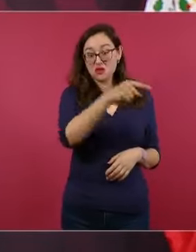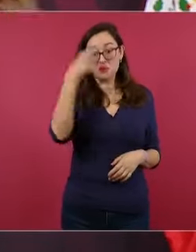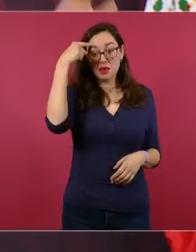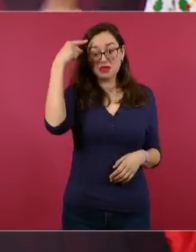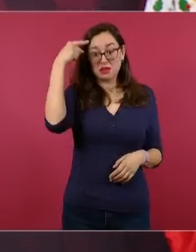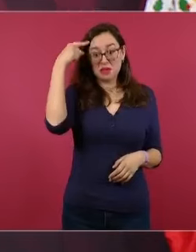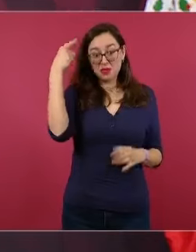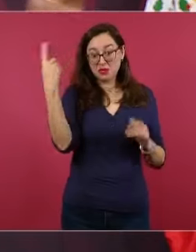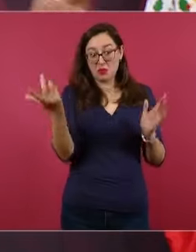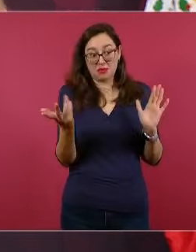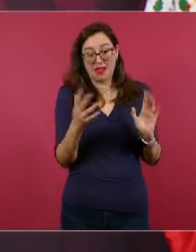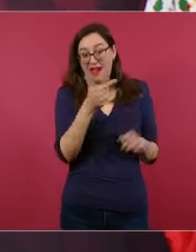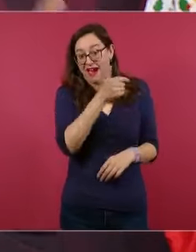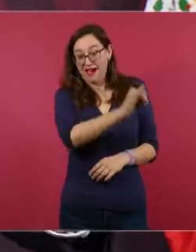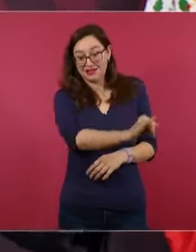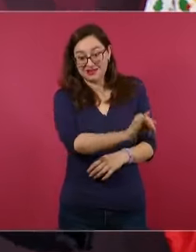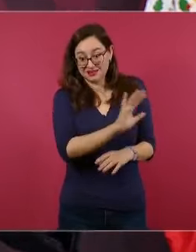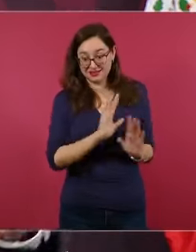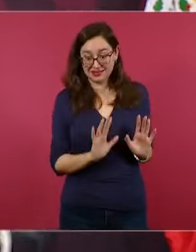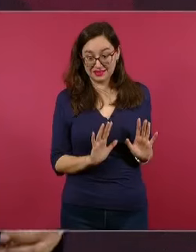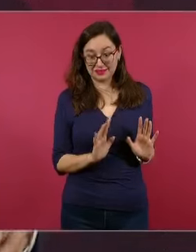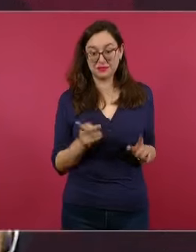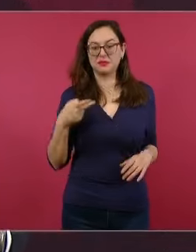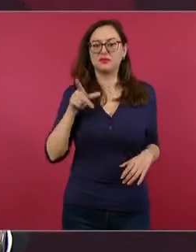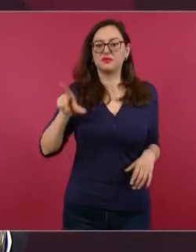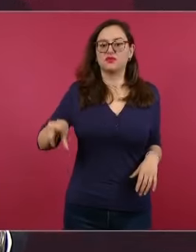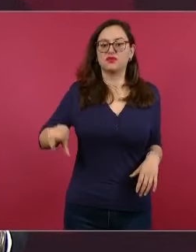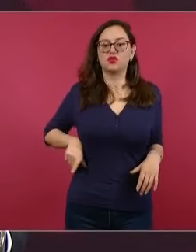para procurar el bienestar del